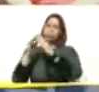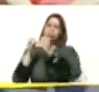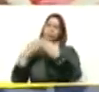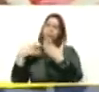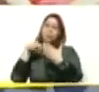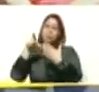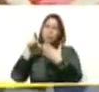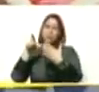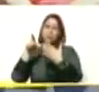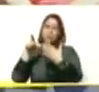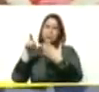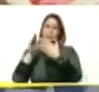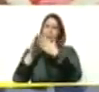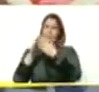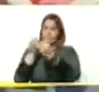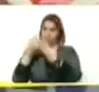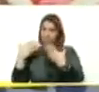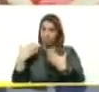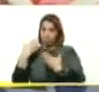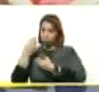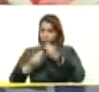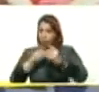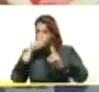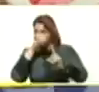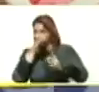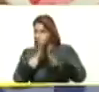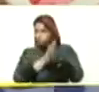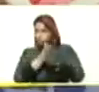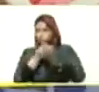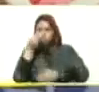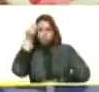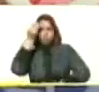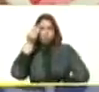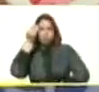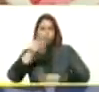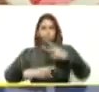allí se urgió el plan.